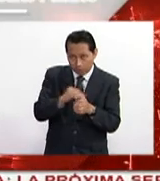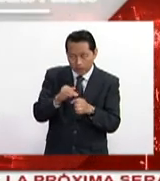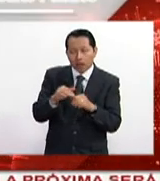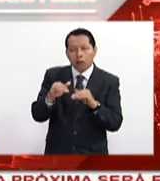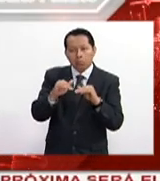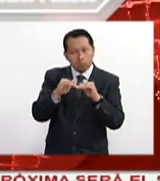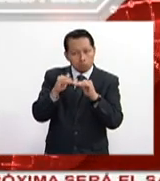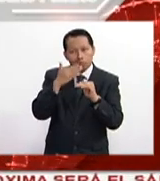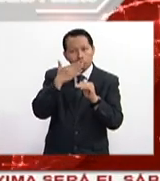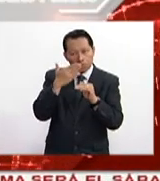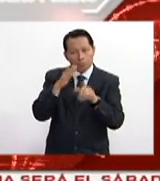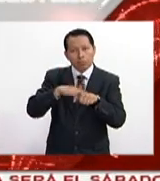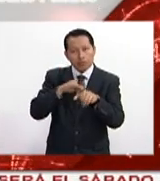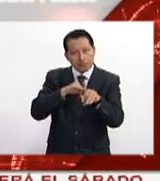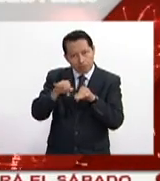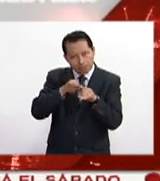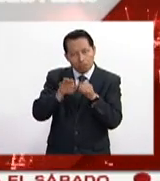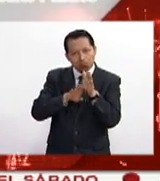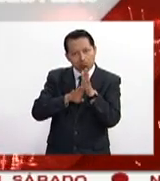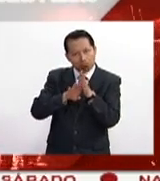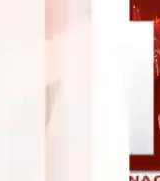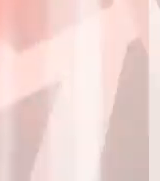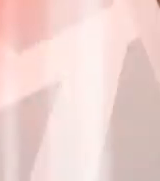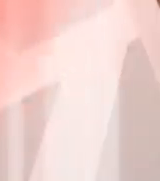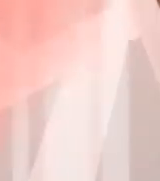y por un crecimiento que se mantenga.